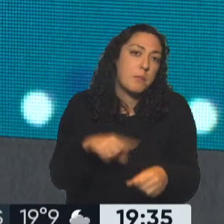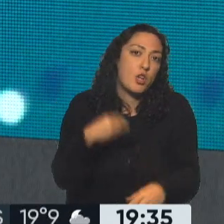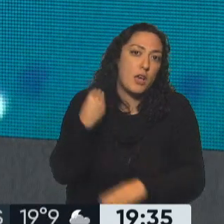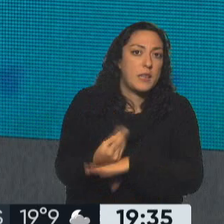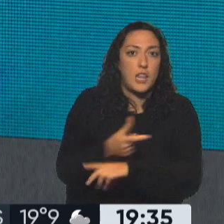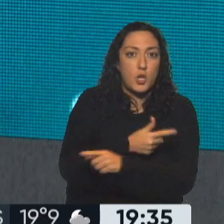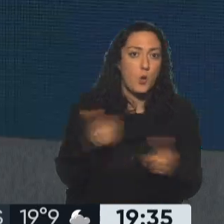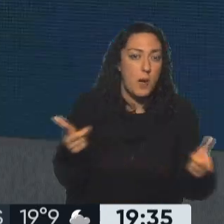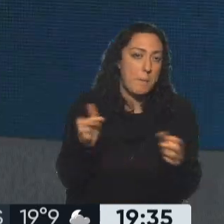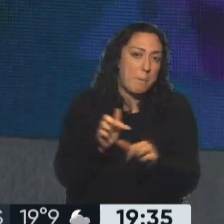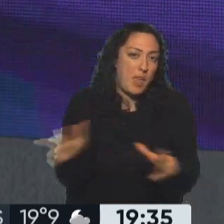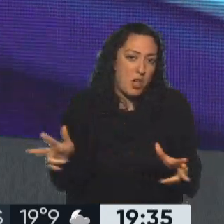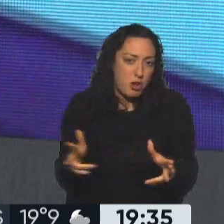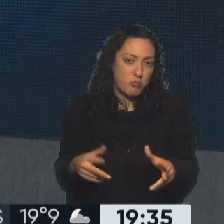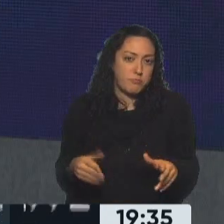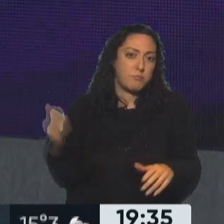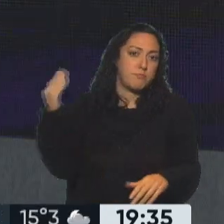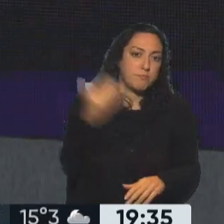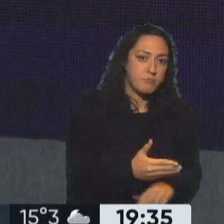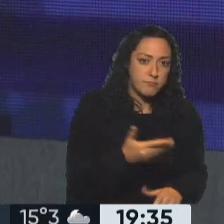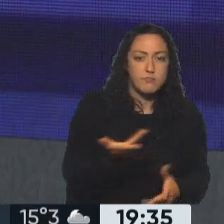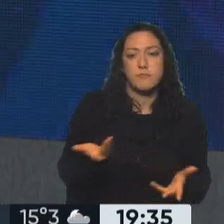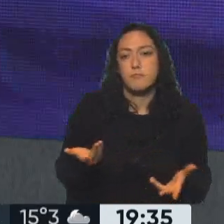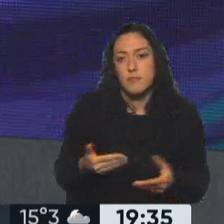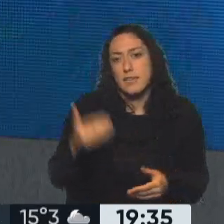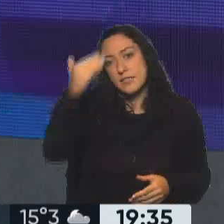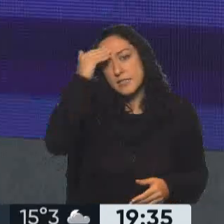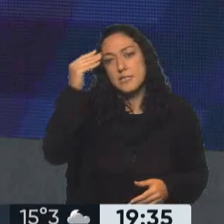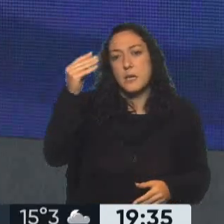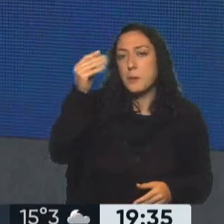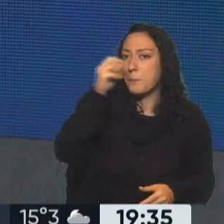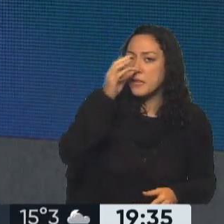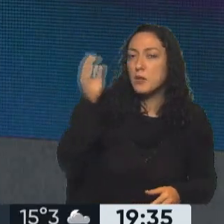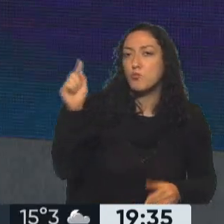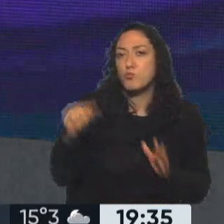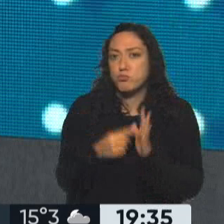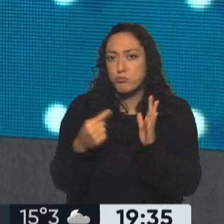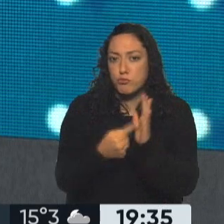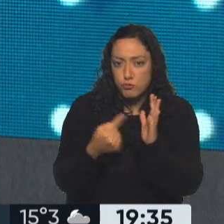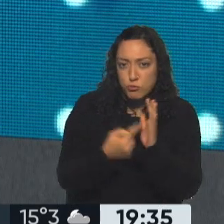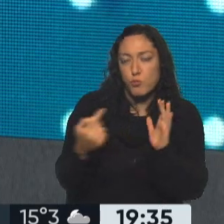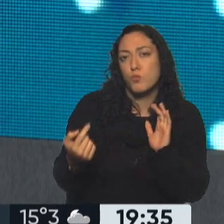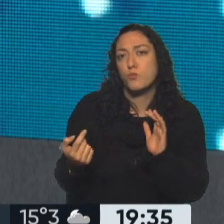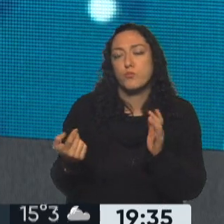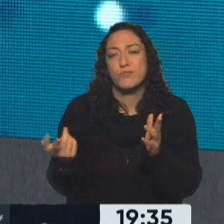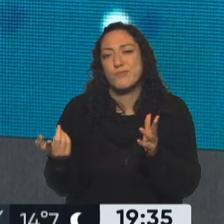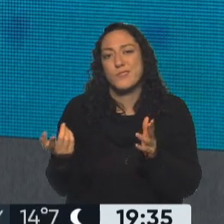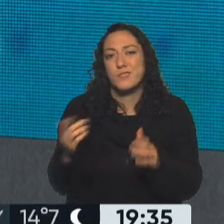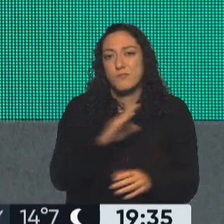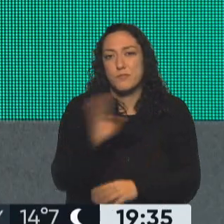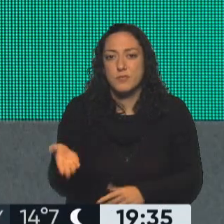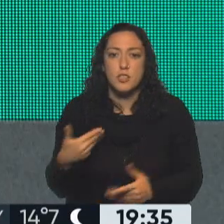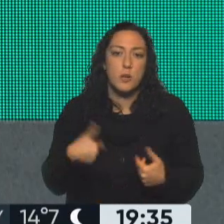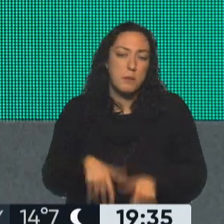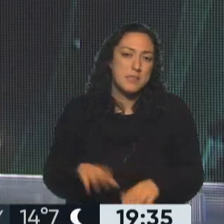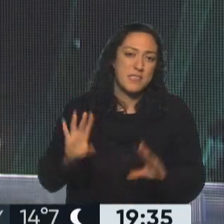pronto, va a ser difícil poder superar ese piso de 15 o 20 puntos que suele tener en territorio porteño. Así las cosas por ahora, ¿no? Nahuel